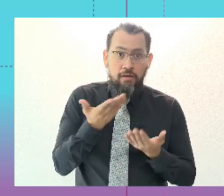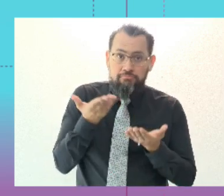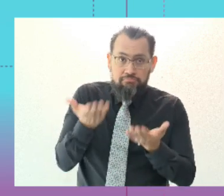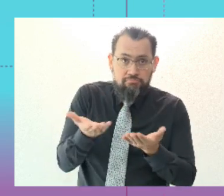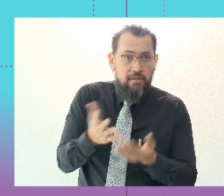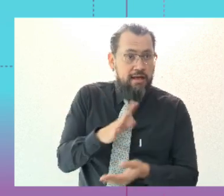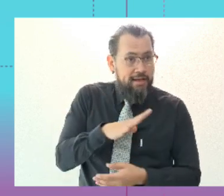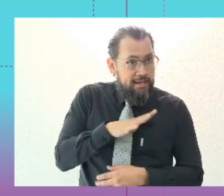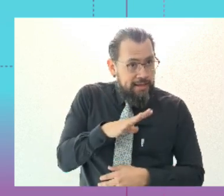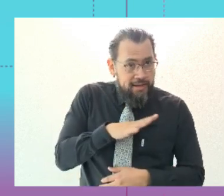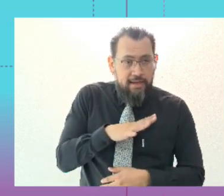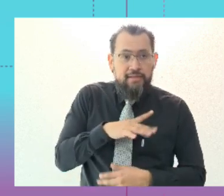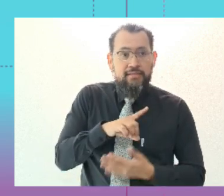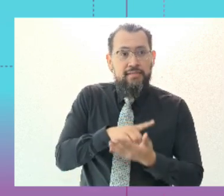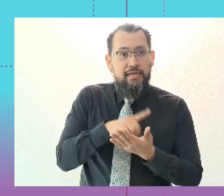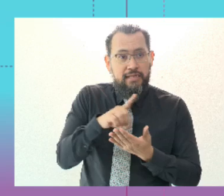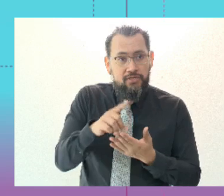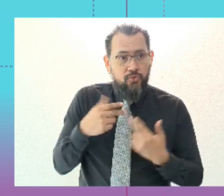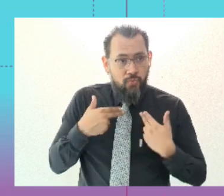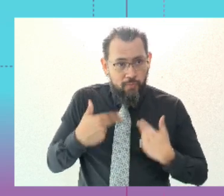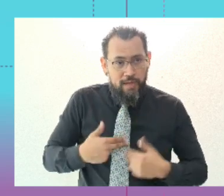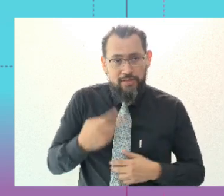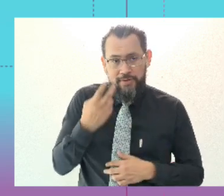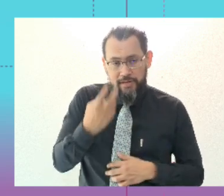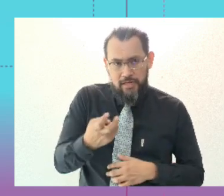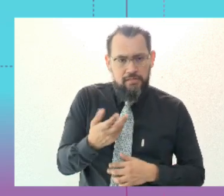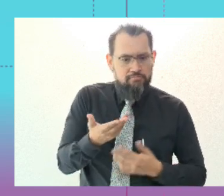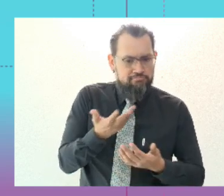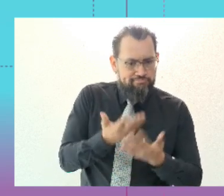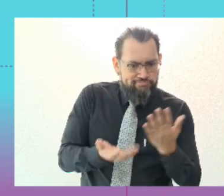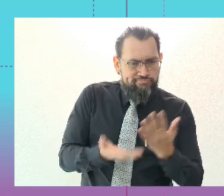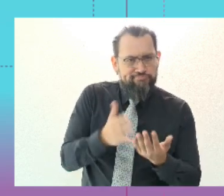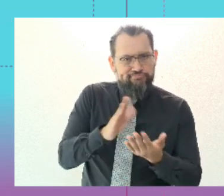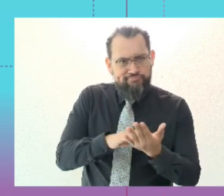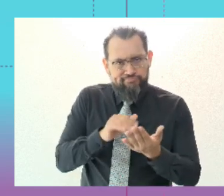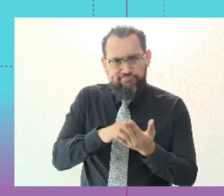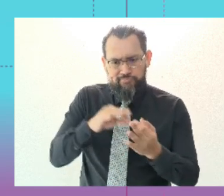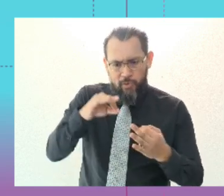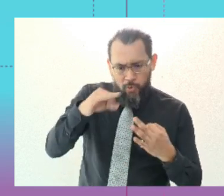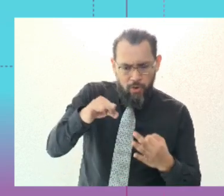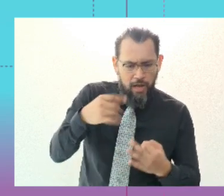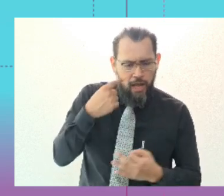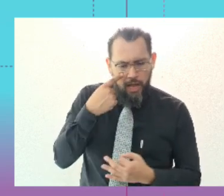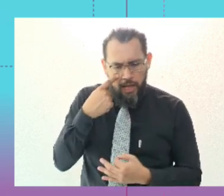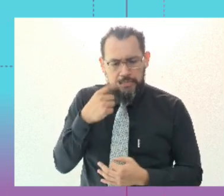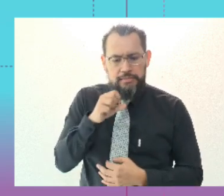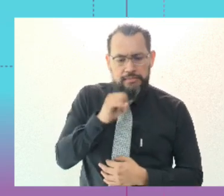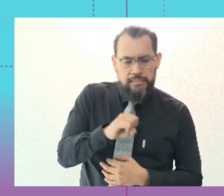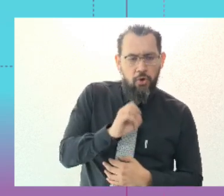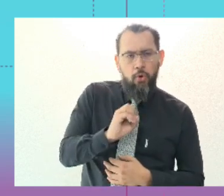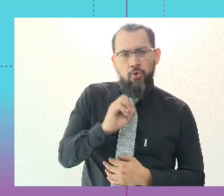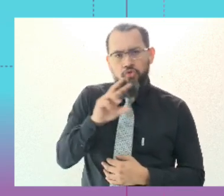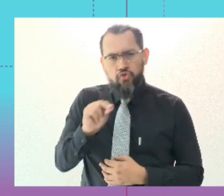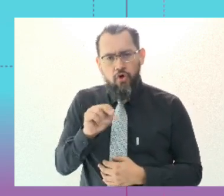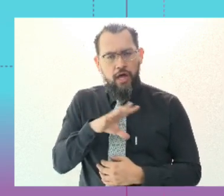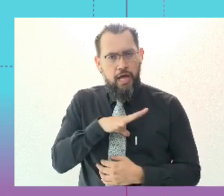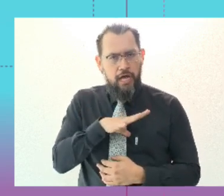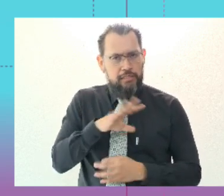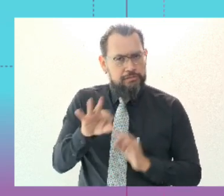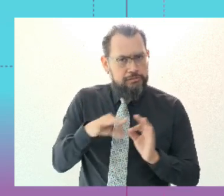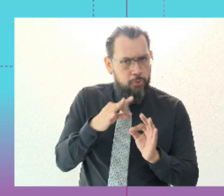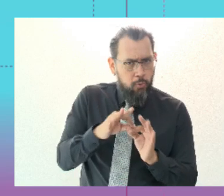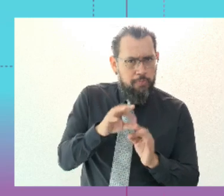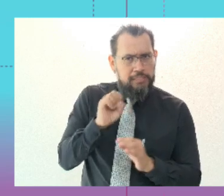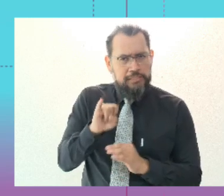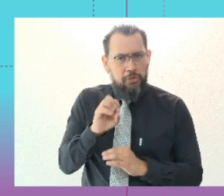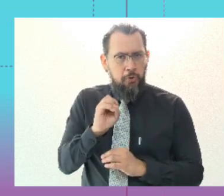humanos, no están nada más en el discurso. En los documentos están verdaderamente si se ejercen o no se ejercen, si se cumplen o no se cumplen